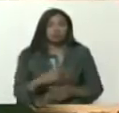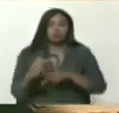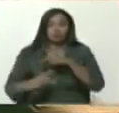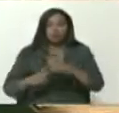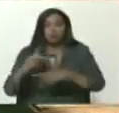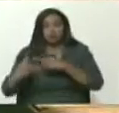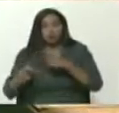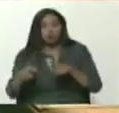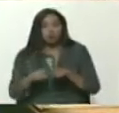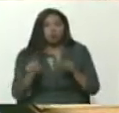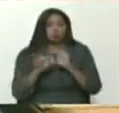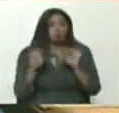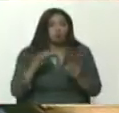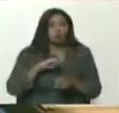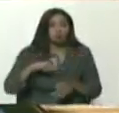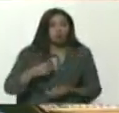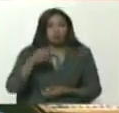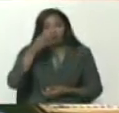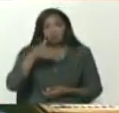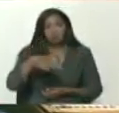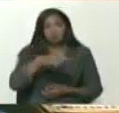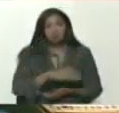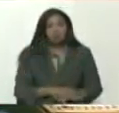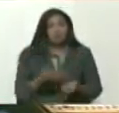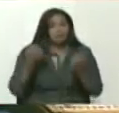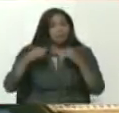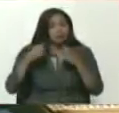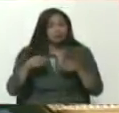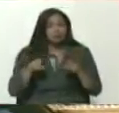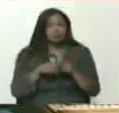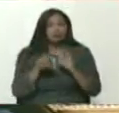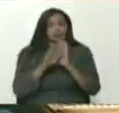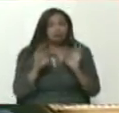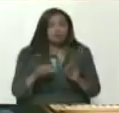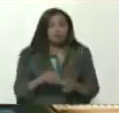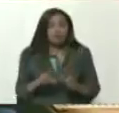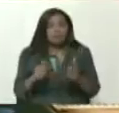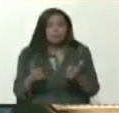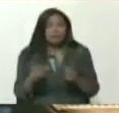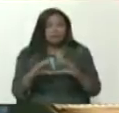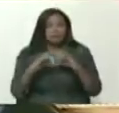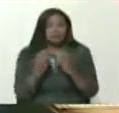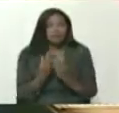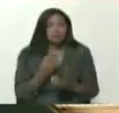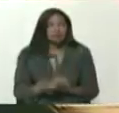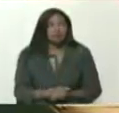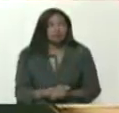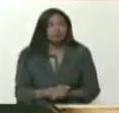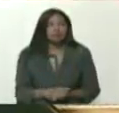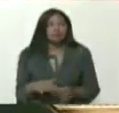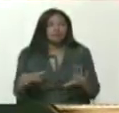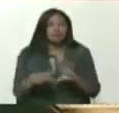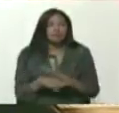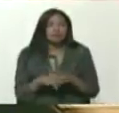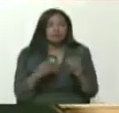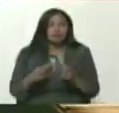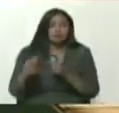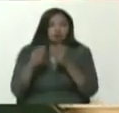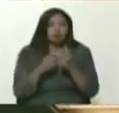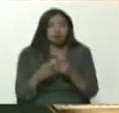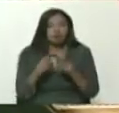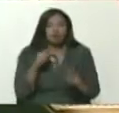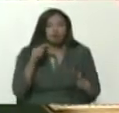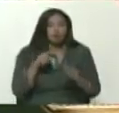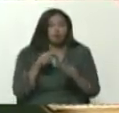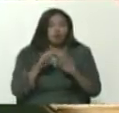produciendo para nuestro pueblo. Preparándonos para el arranque de clase. Martes de economía productiva en función de la